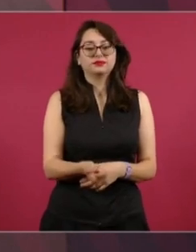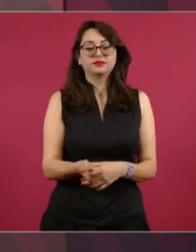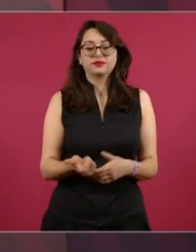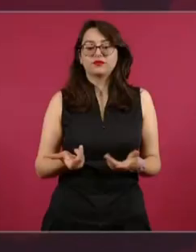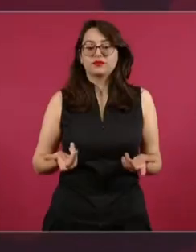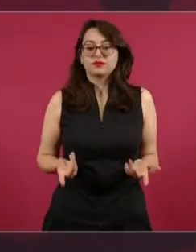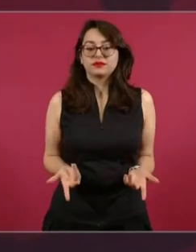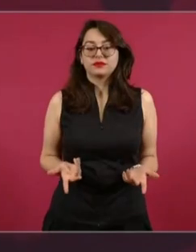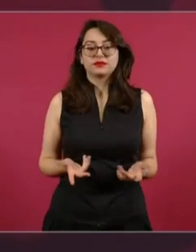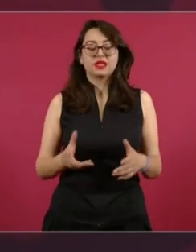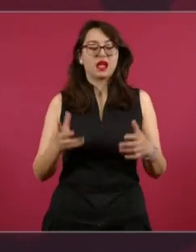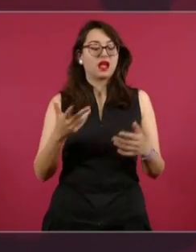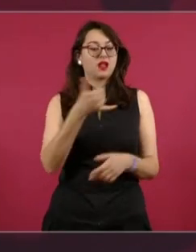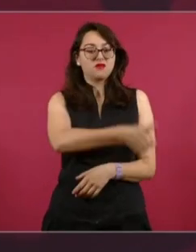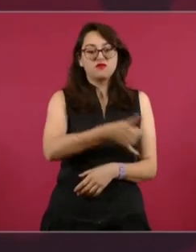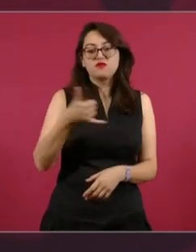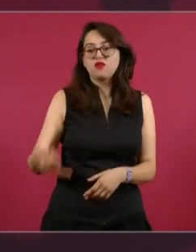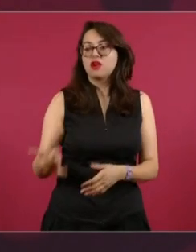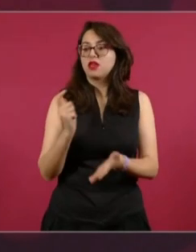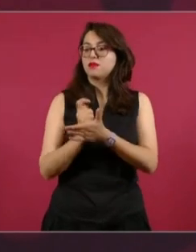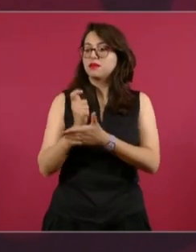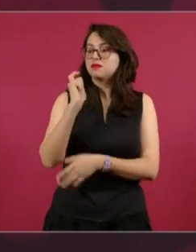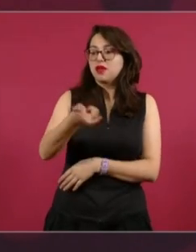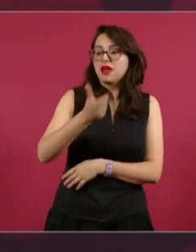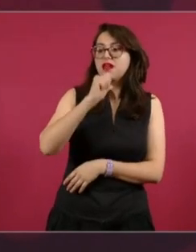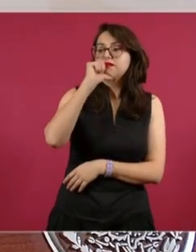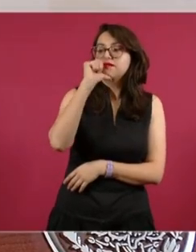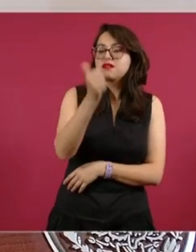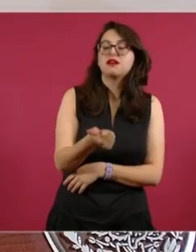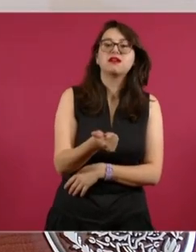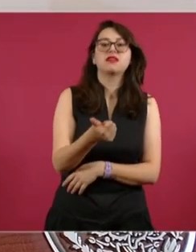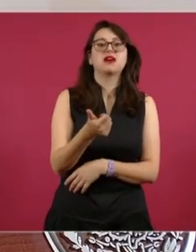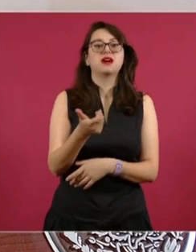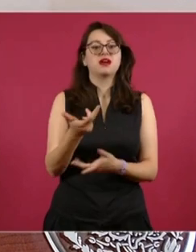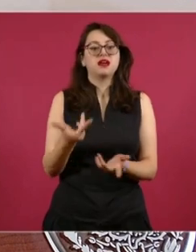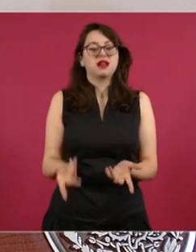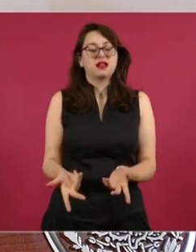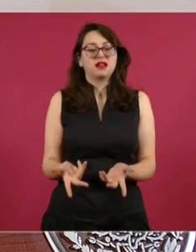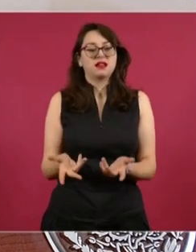No le pagaban al Infonavit, no le pagaban al seguro.